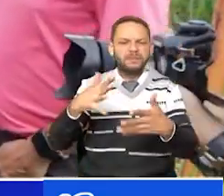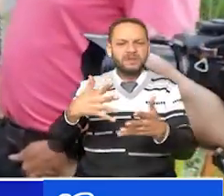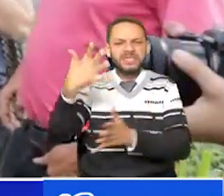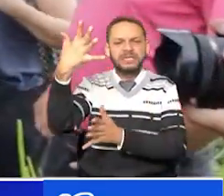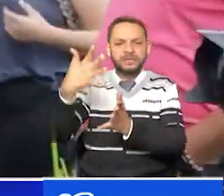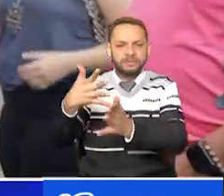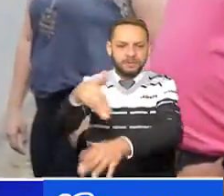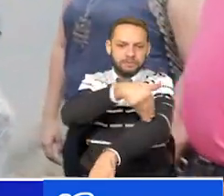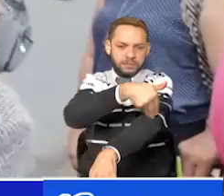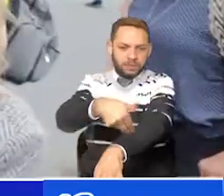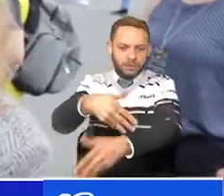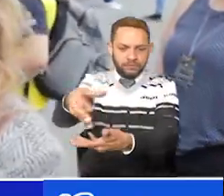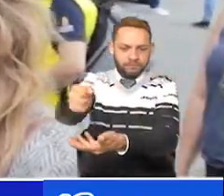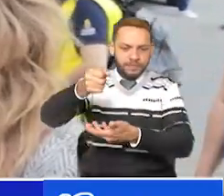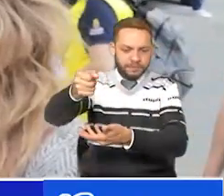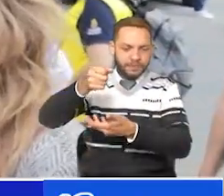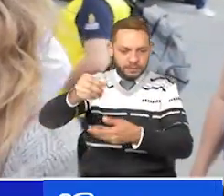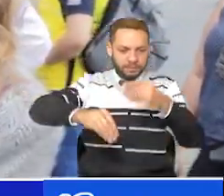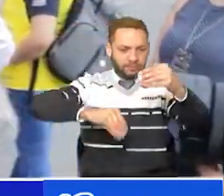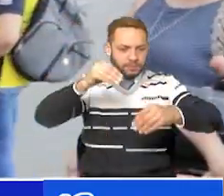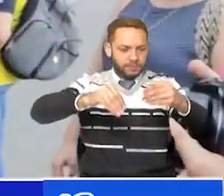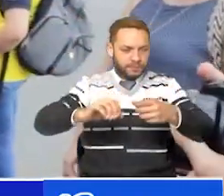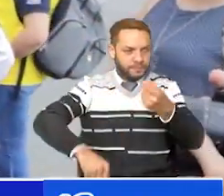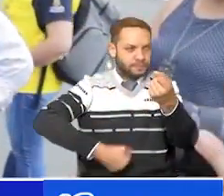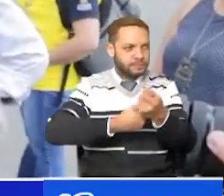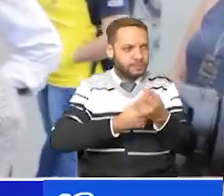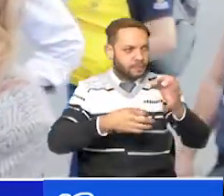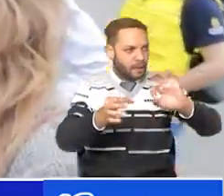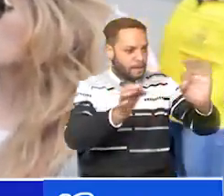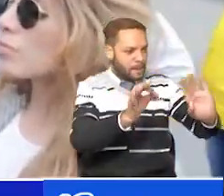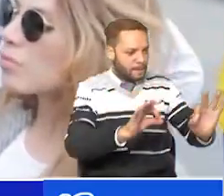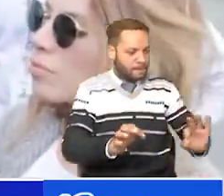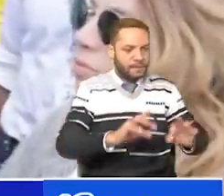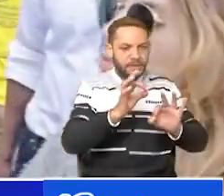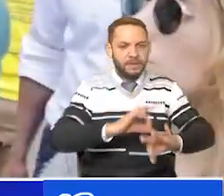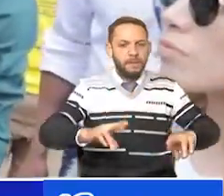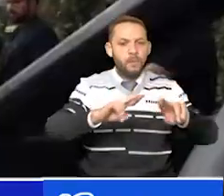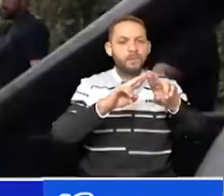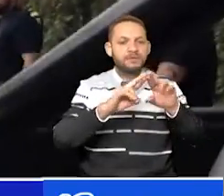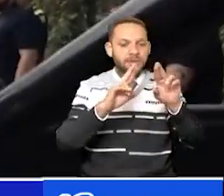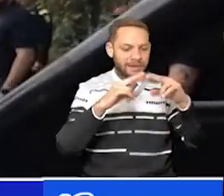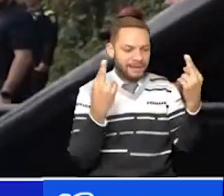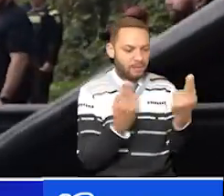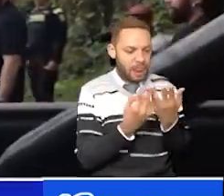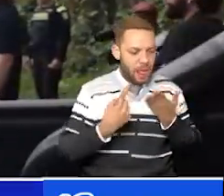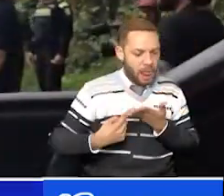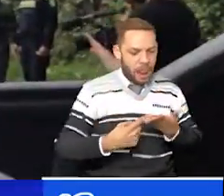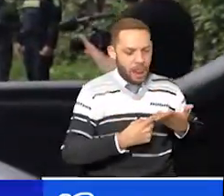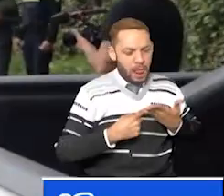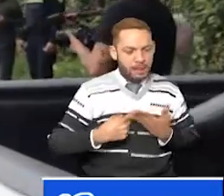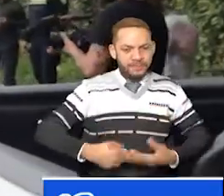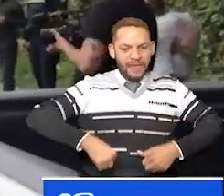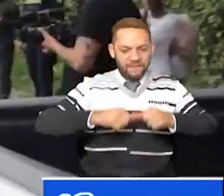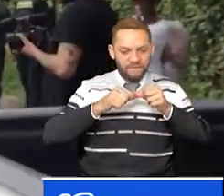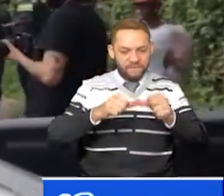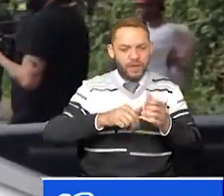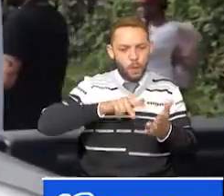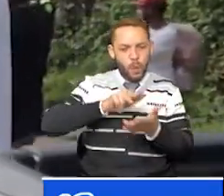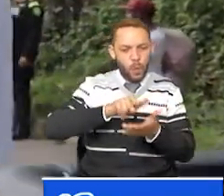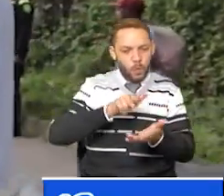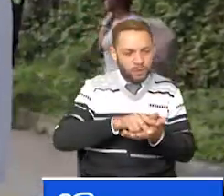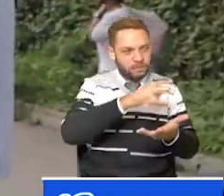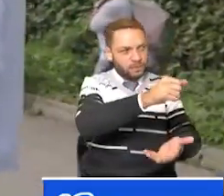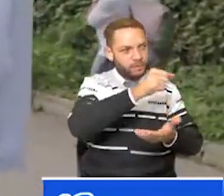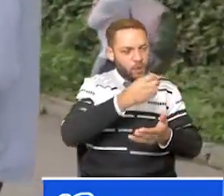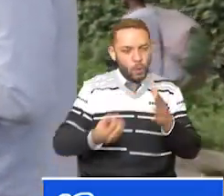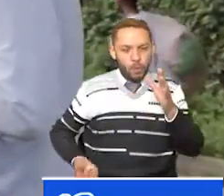pesos la reunión con el director nacional de la unidad de gestión del riesgo significó un paso importante para asegurar los recursos necesarios para la construcción de las